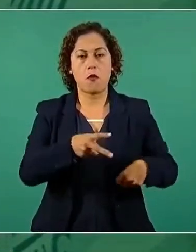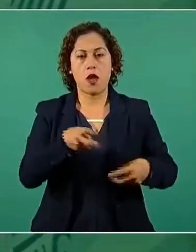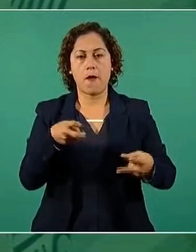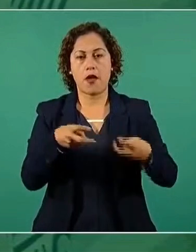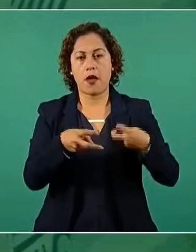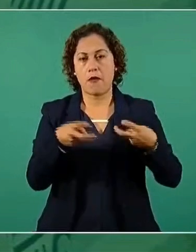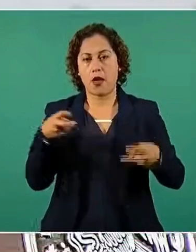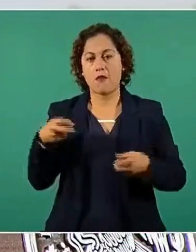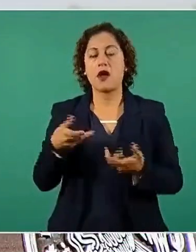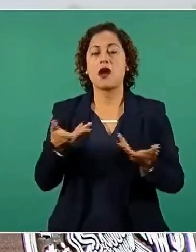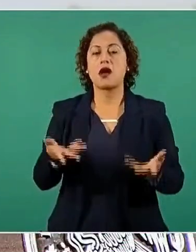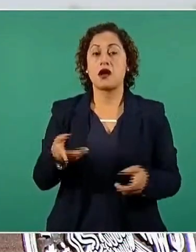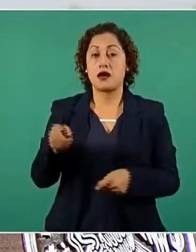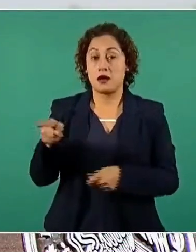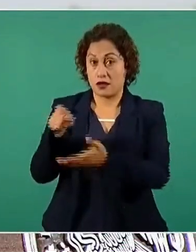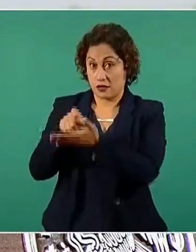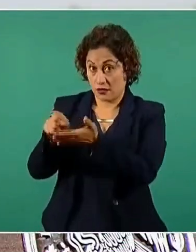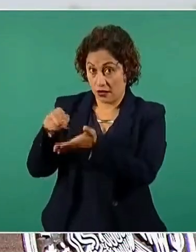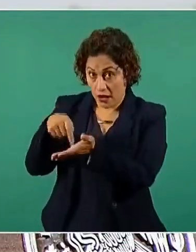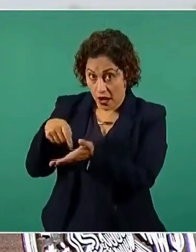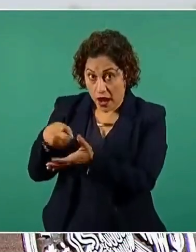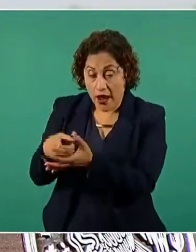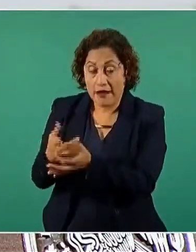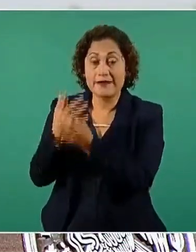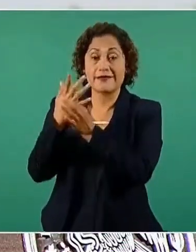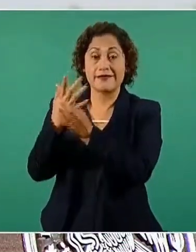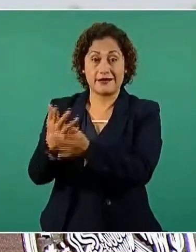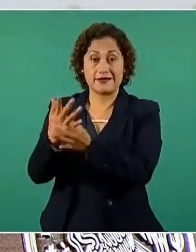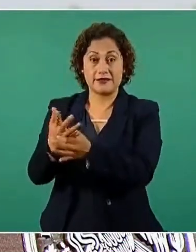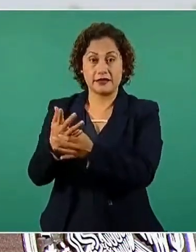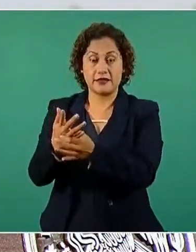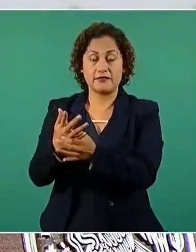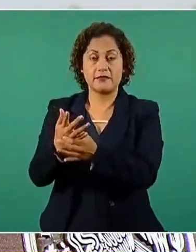España, de que cuando lo repartieron